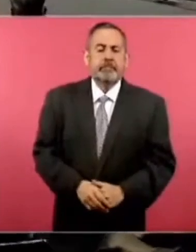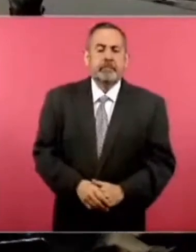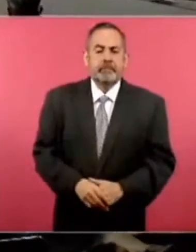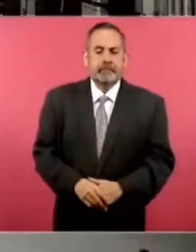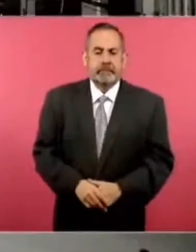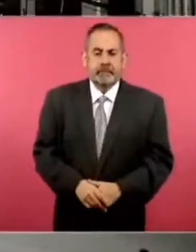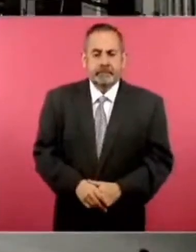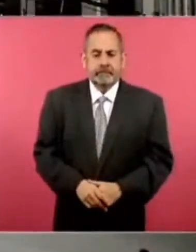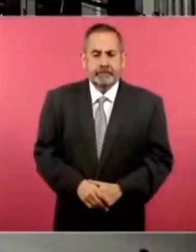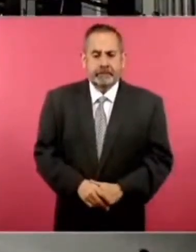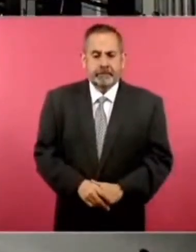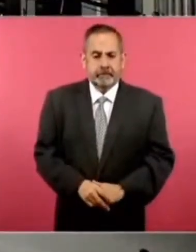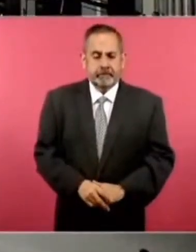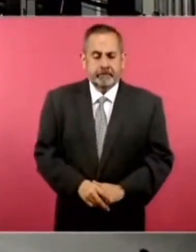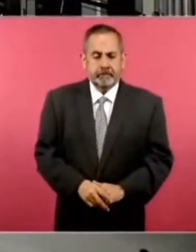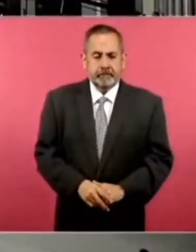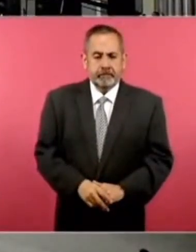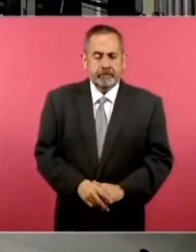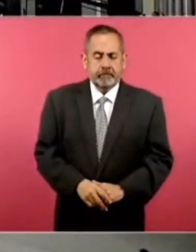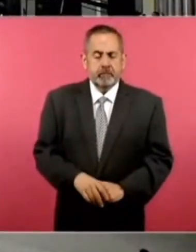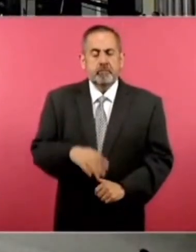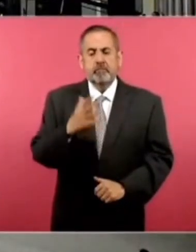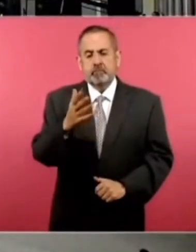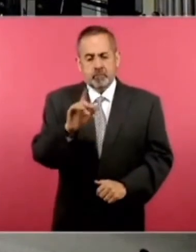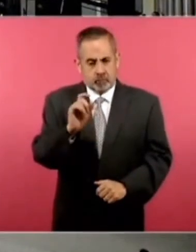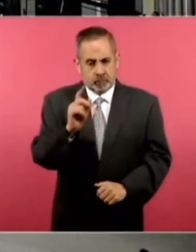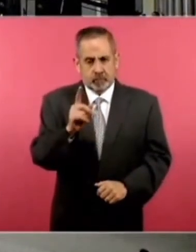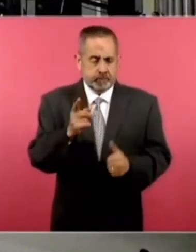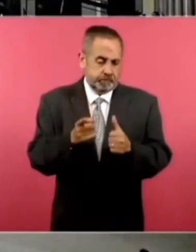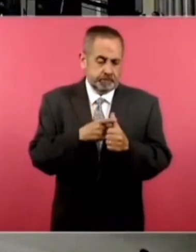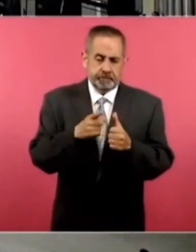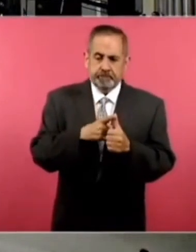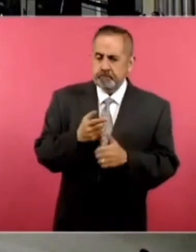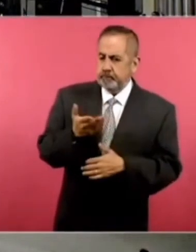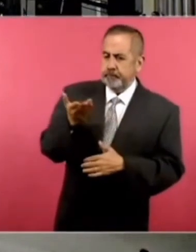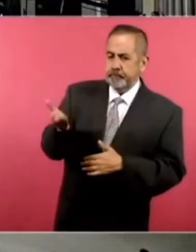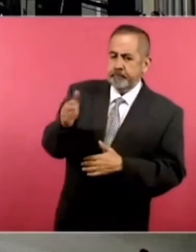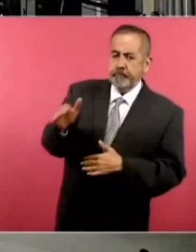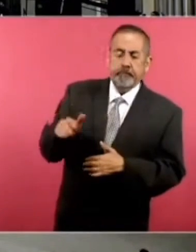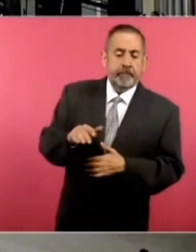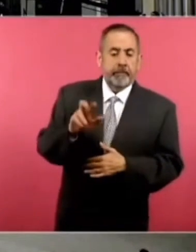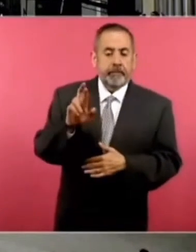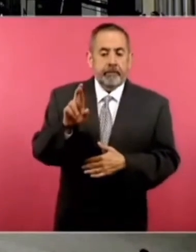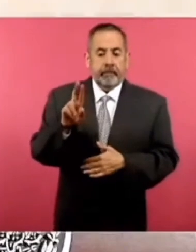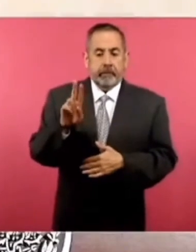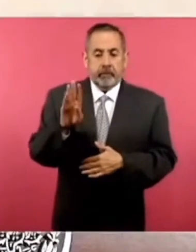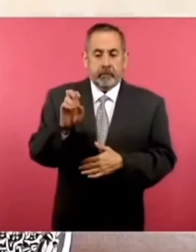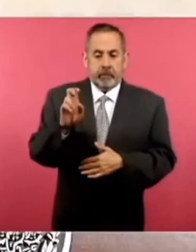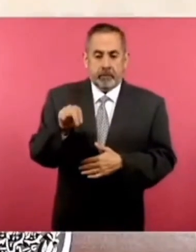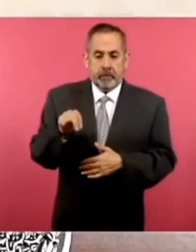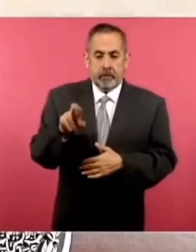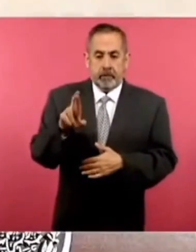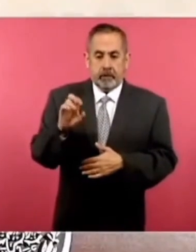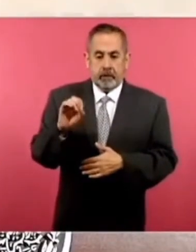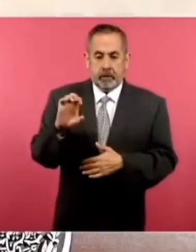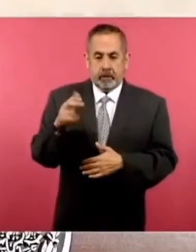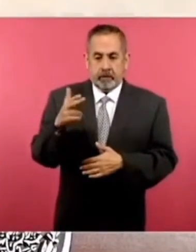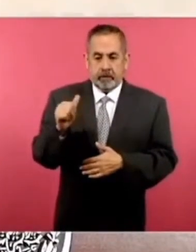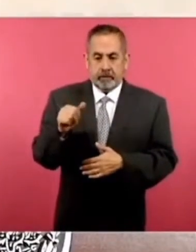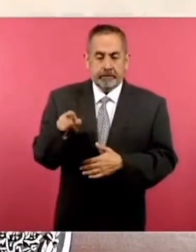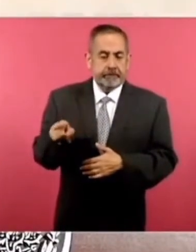Pues vamos a pedirle primero a Rubén Rocha